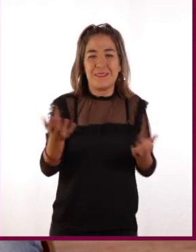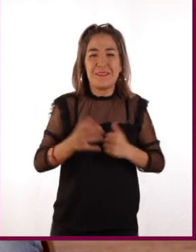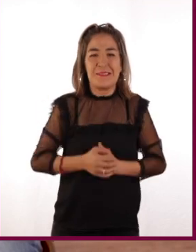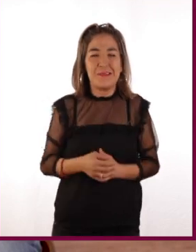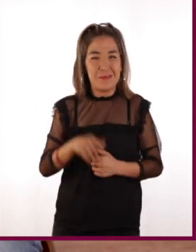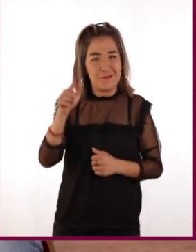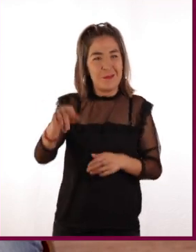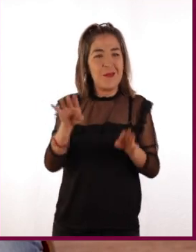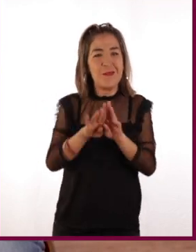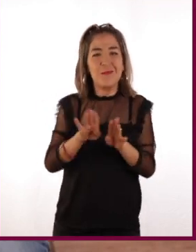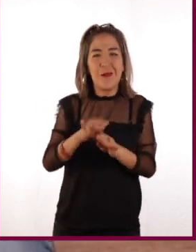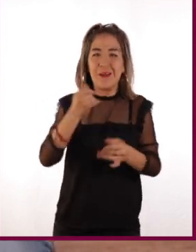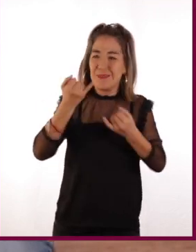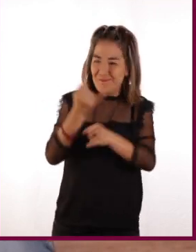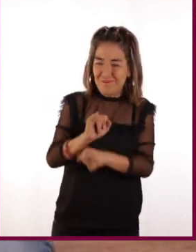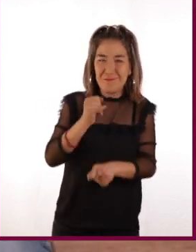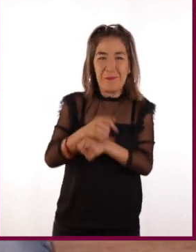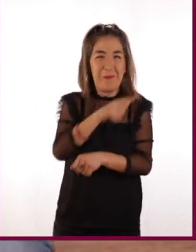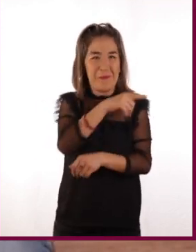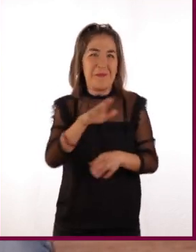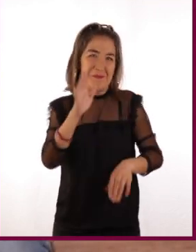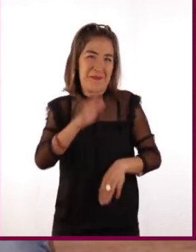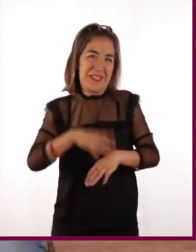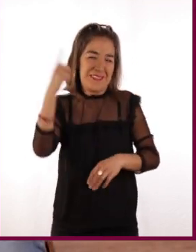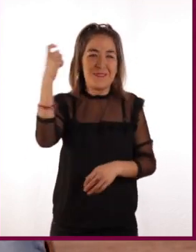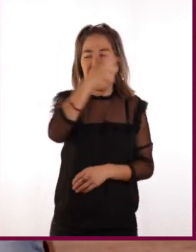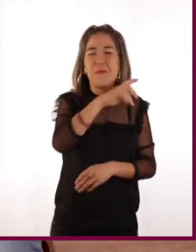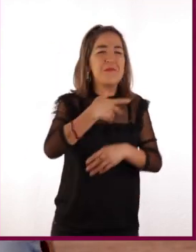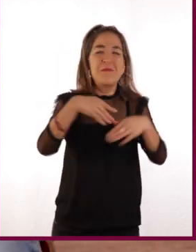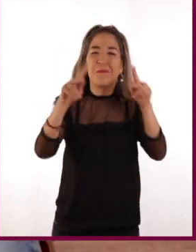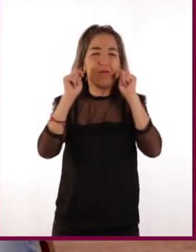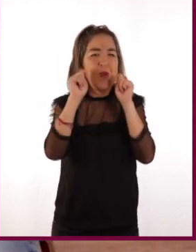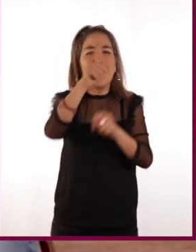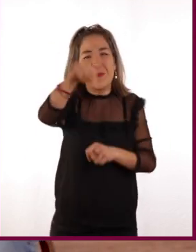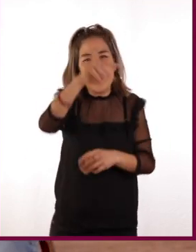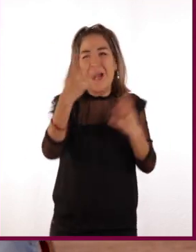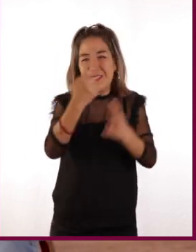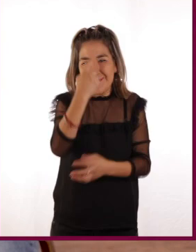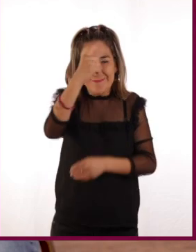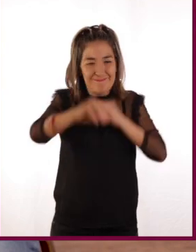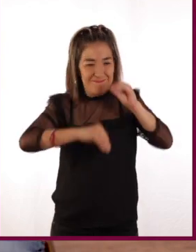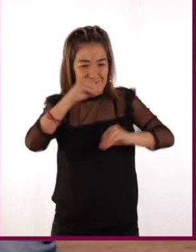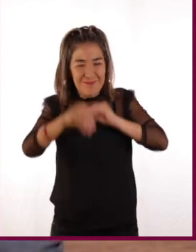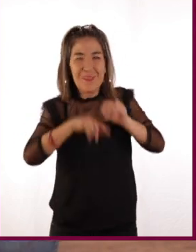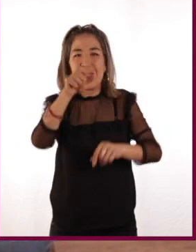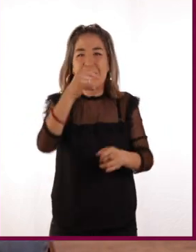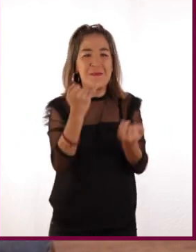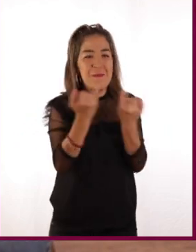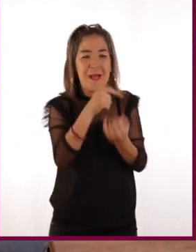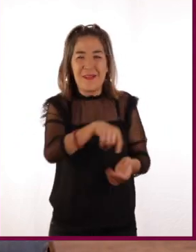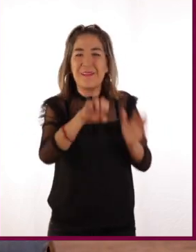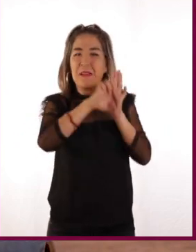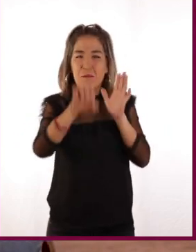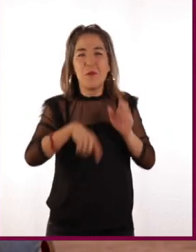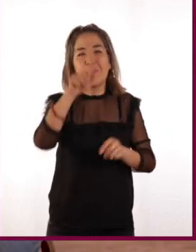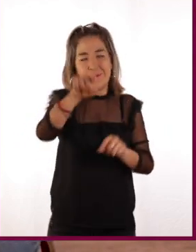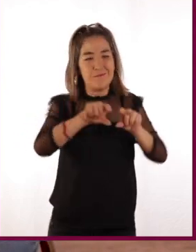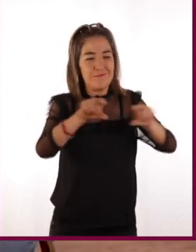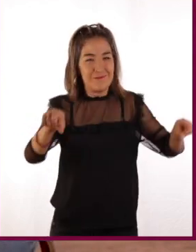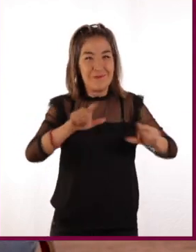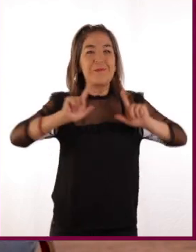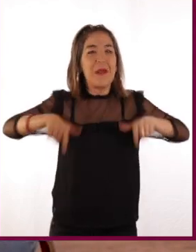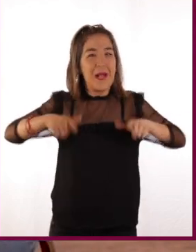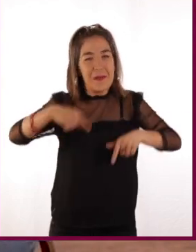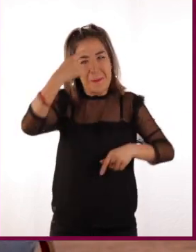tal? Uy, eso suena muy así elaborado. O sea, lo que sea, recuerden que nos encantará ver lo que hicieron. Para eso les dejamos